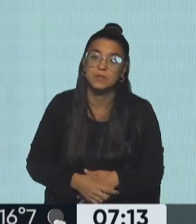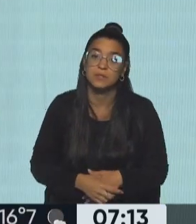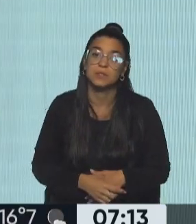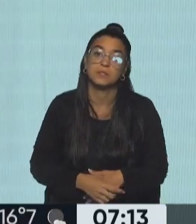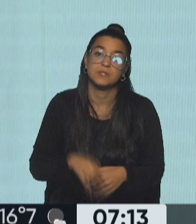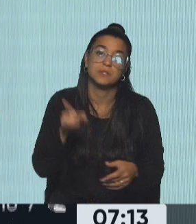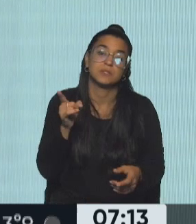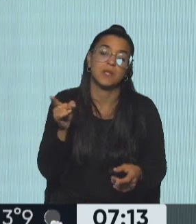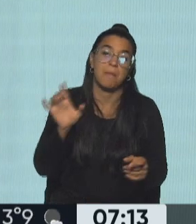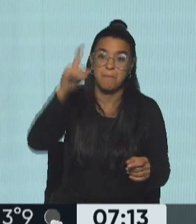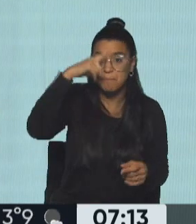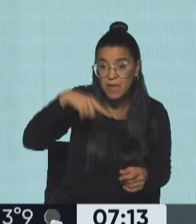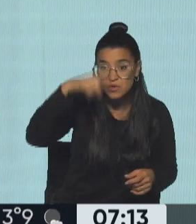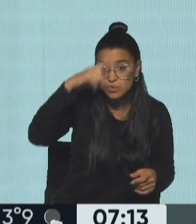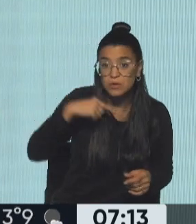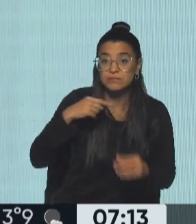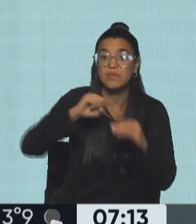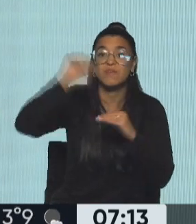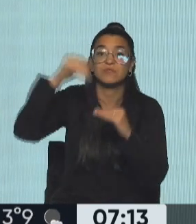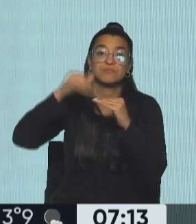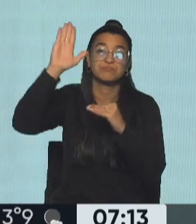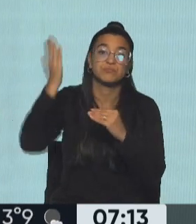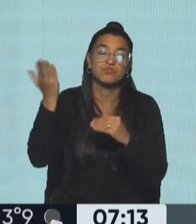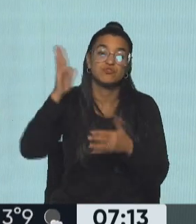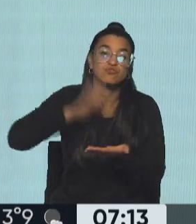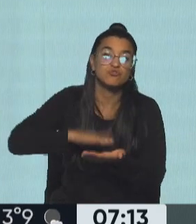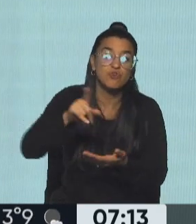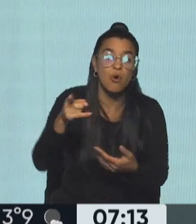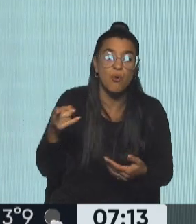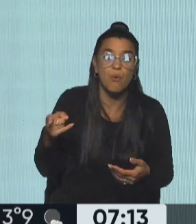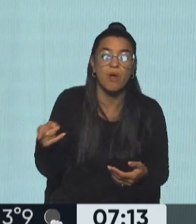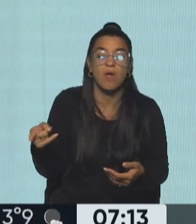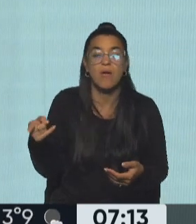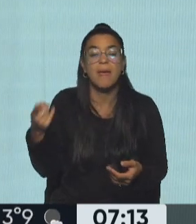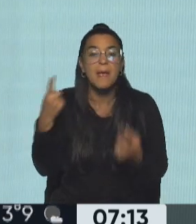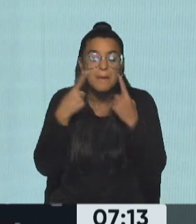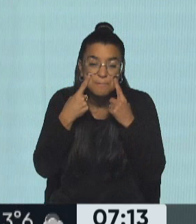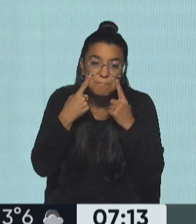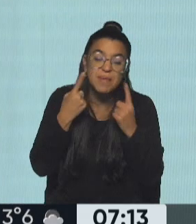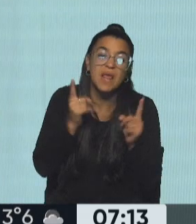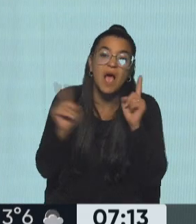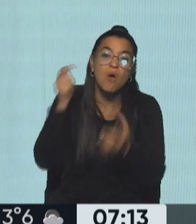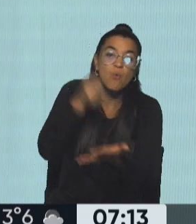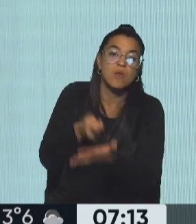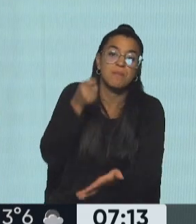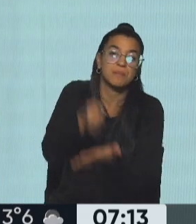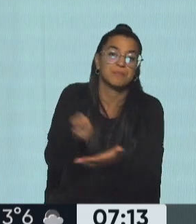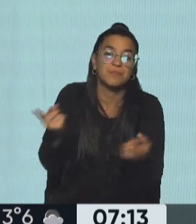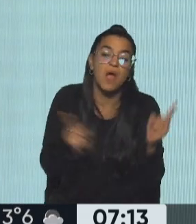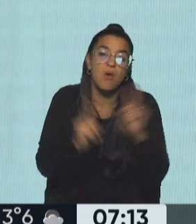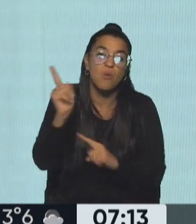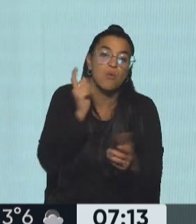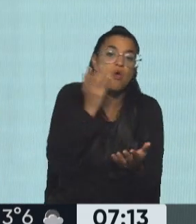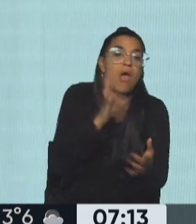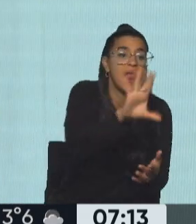sí si el rendimiento a nivel mensual no llega a superar la inflación respecto a las a la perspectiva que mire cada inversor y probablemente algunos